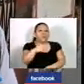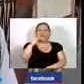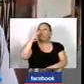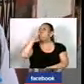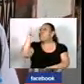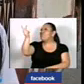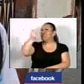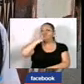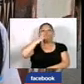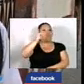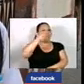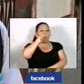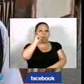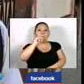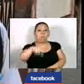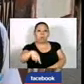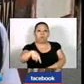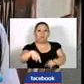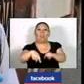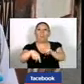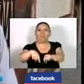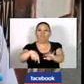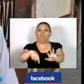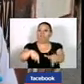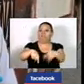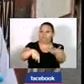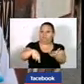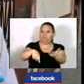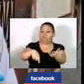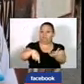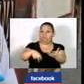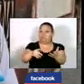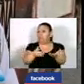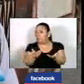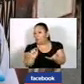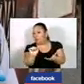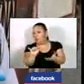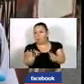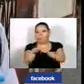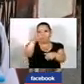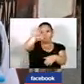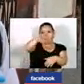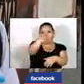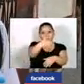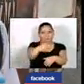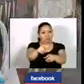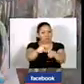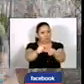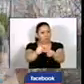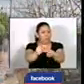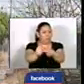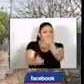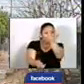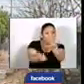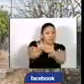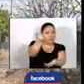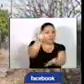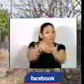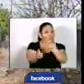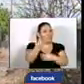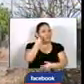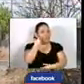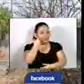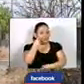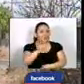de cigarros, donde hay diferentes hierbas secas, y puede ocasionar un incendio.